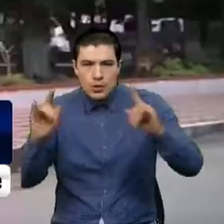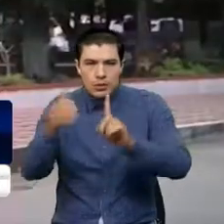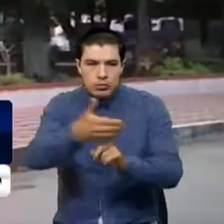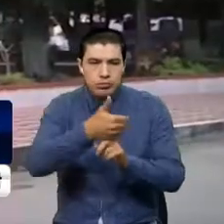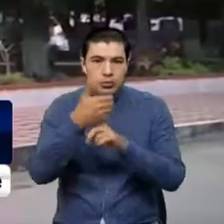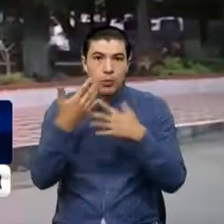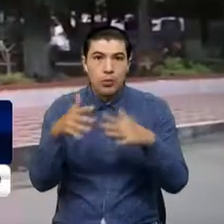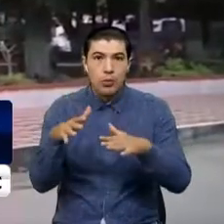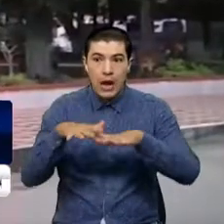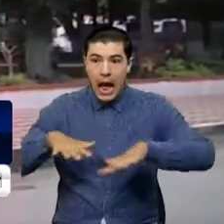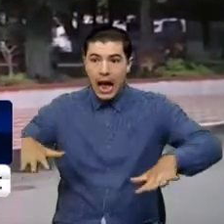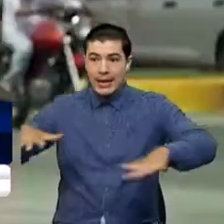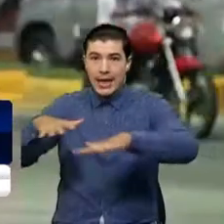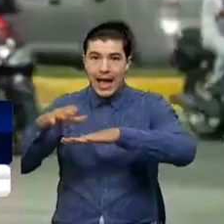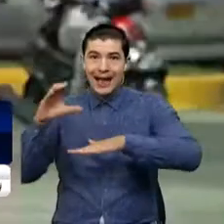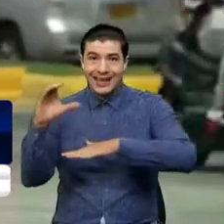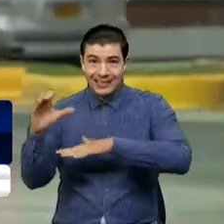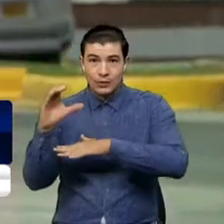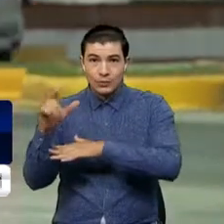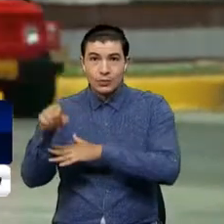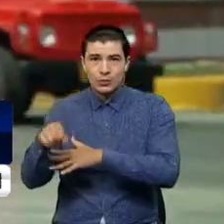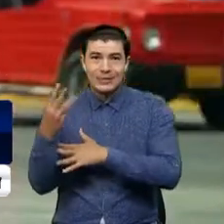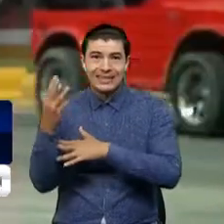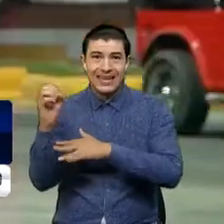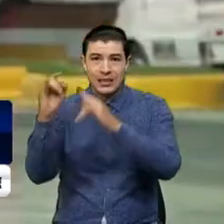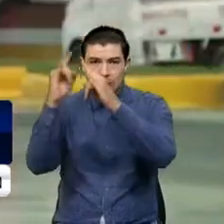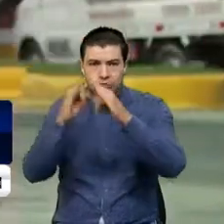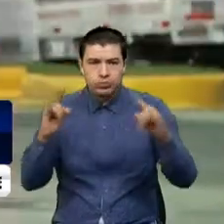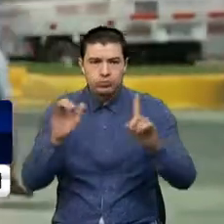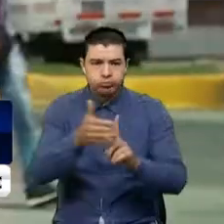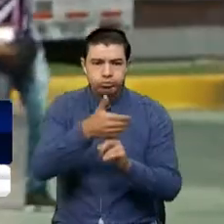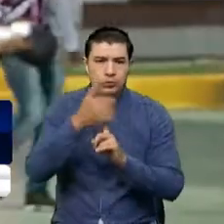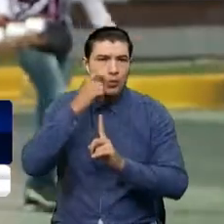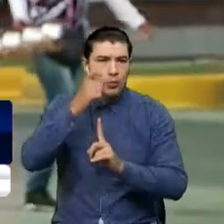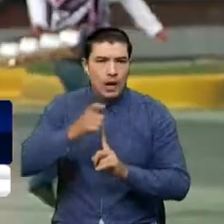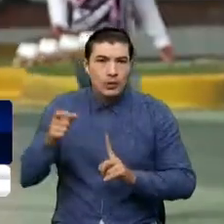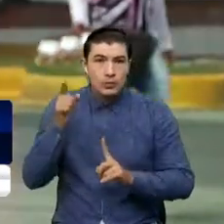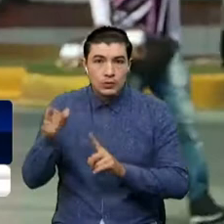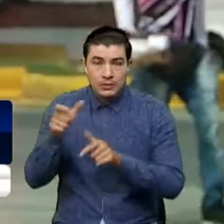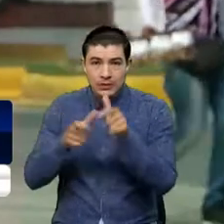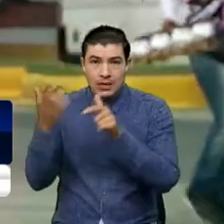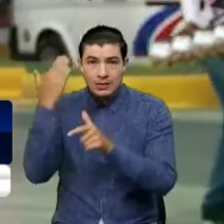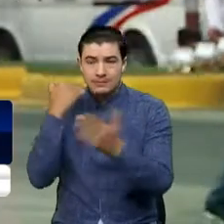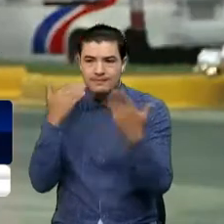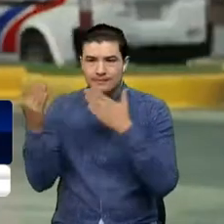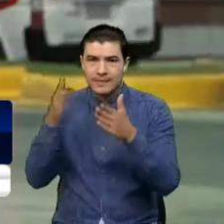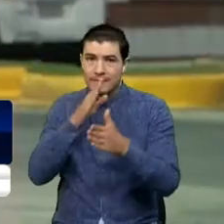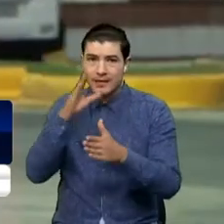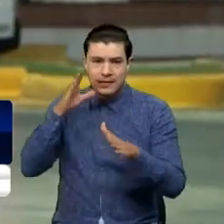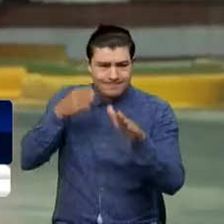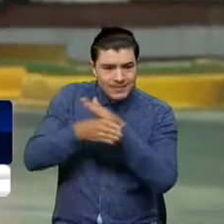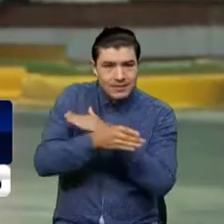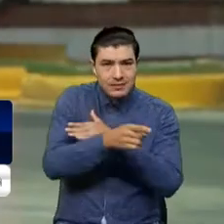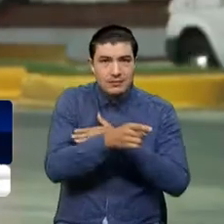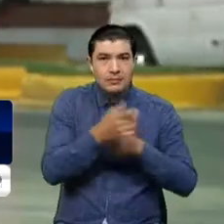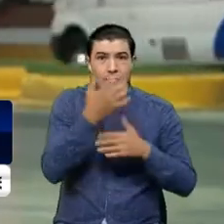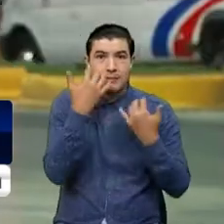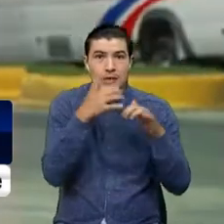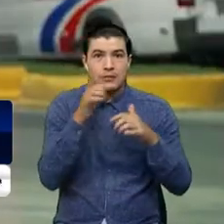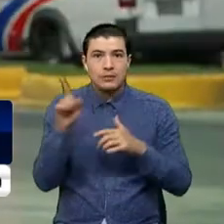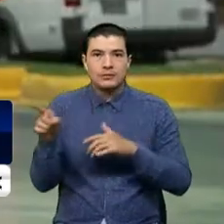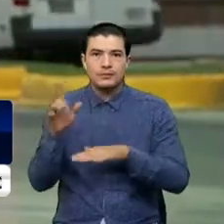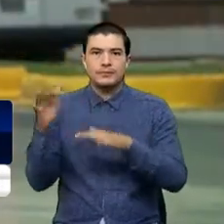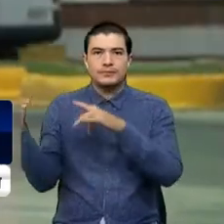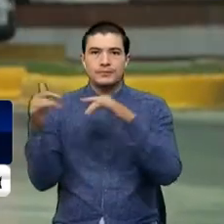30 en la región del catatumbo finalmente debemos indicar que la gobernación de norte de santander confirmó que el puesto de mando unificado se